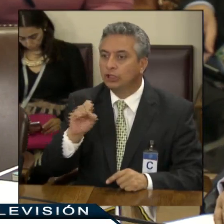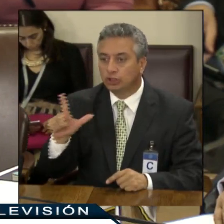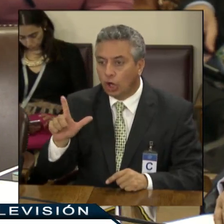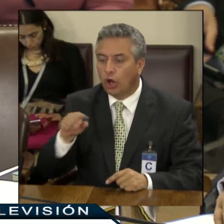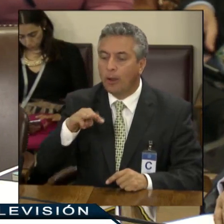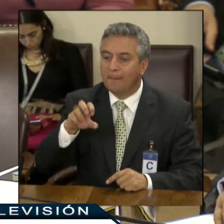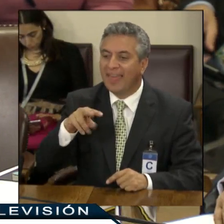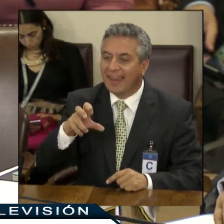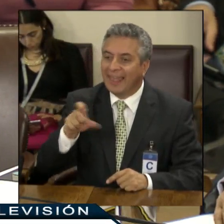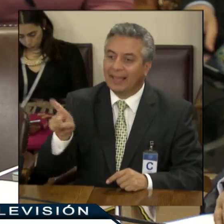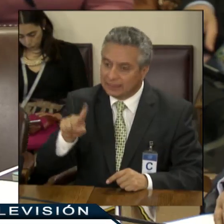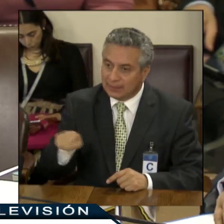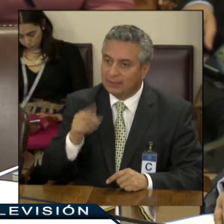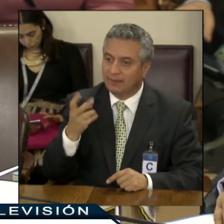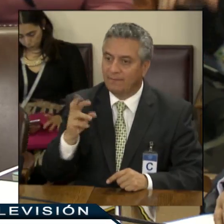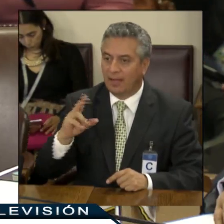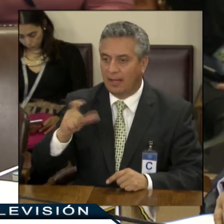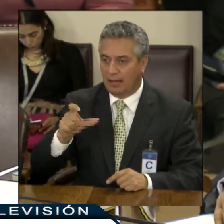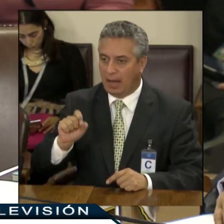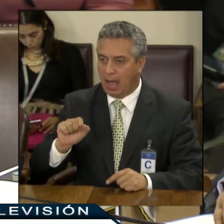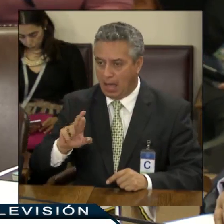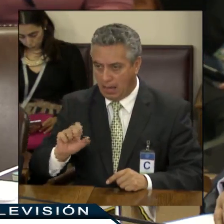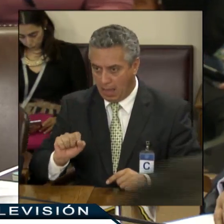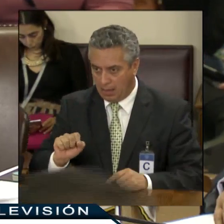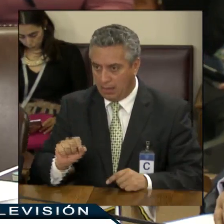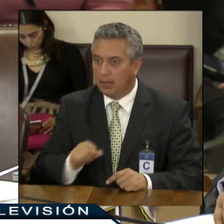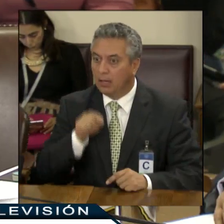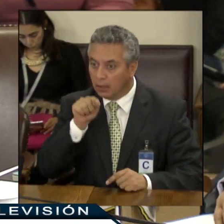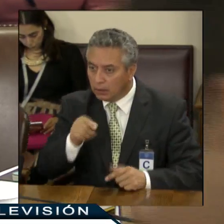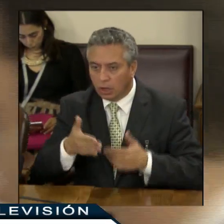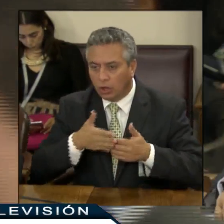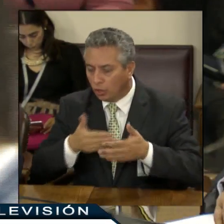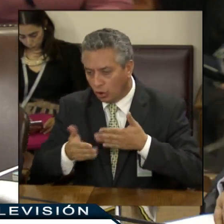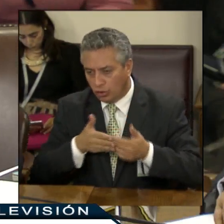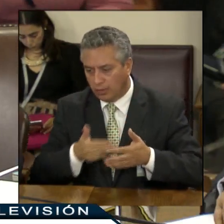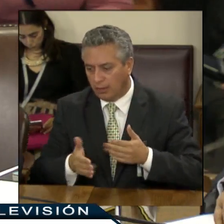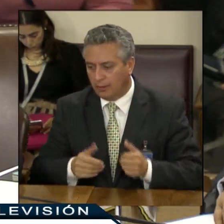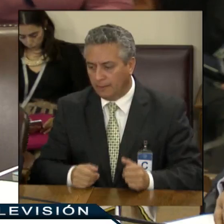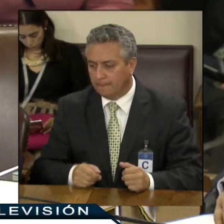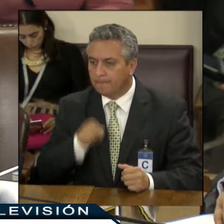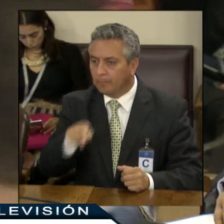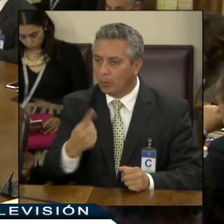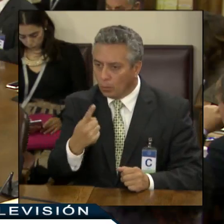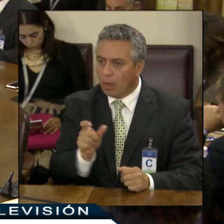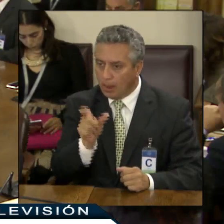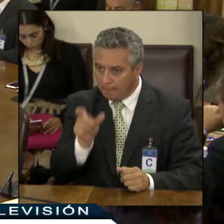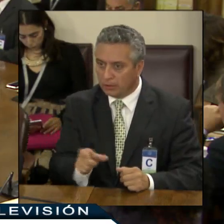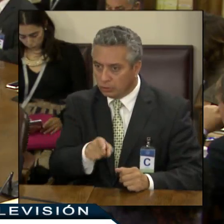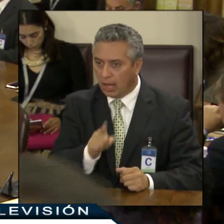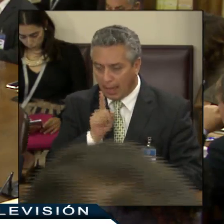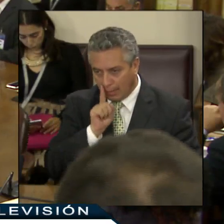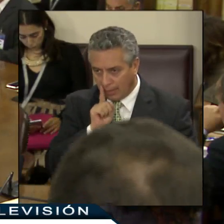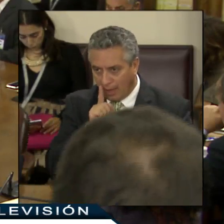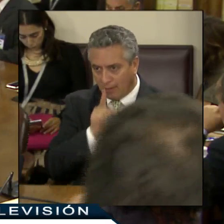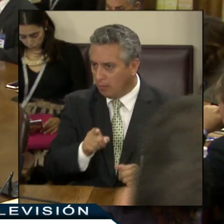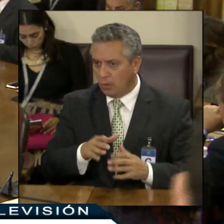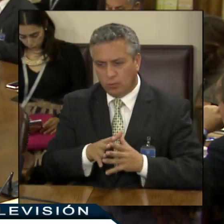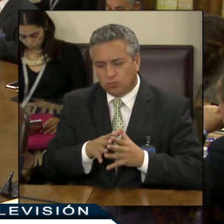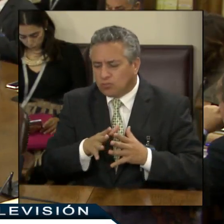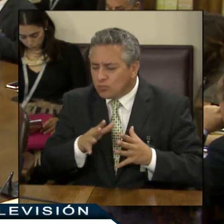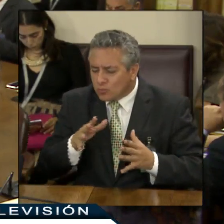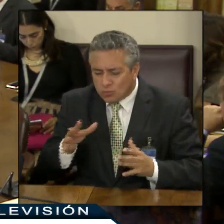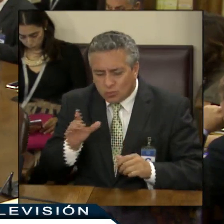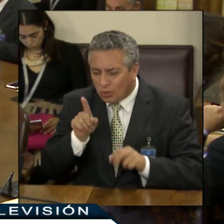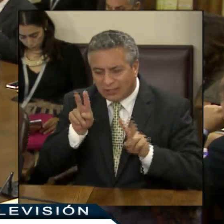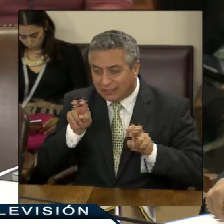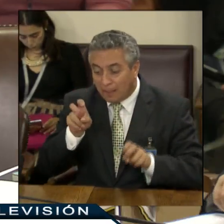menees Vergara en donde era una persona que estaba que super complejo